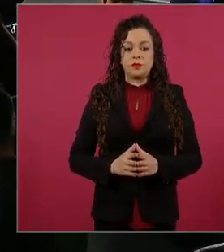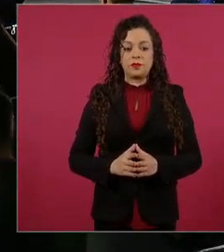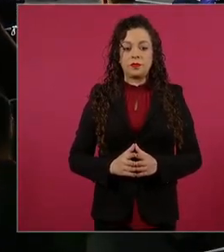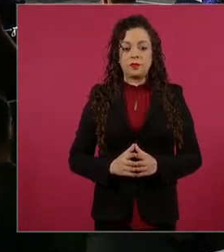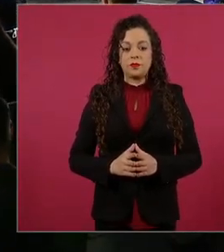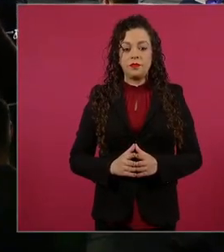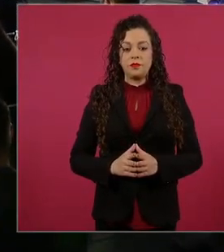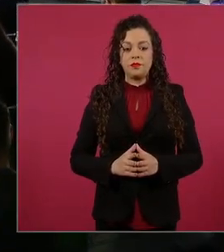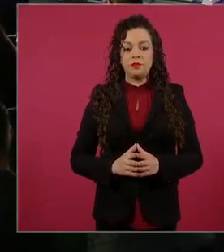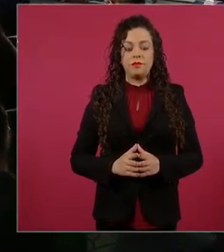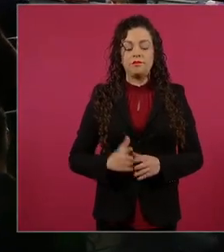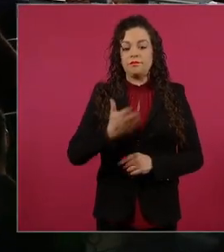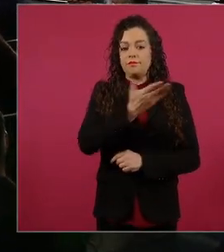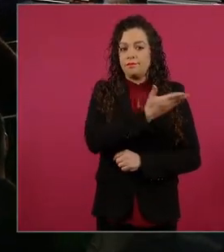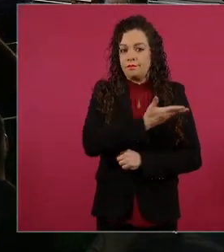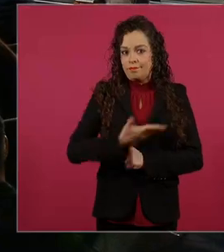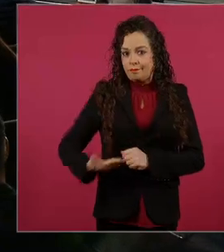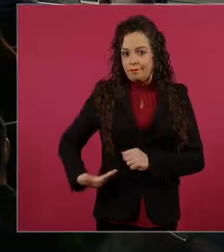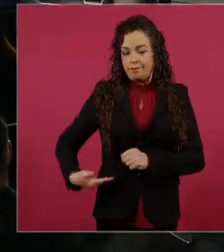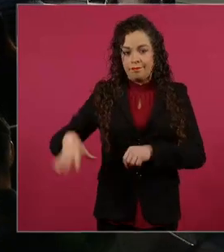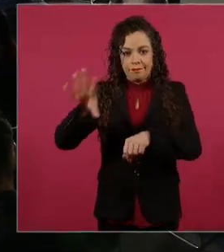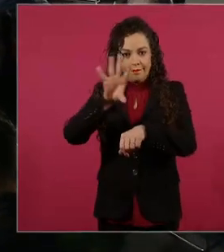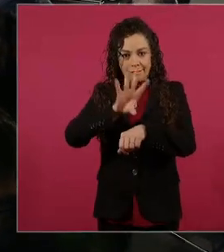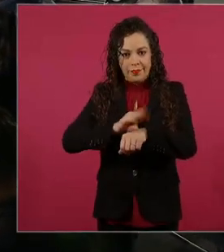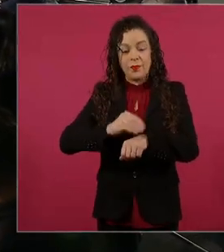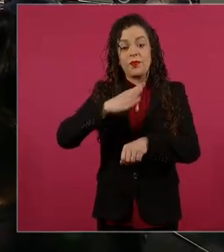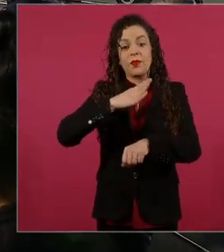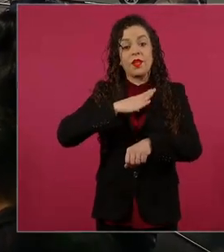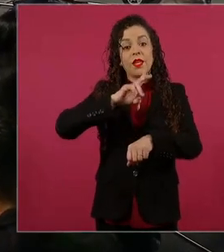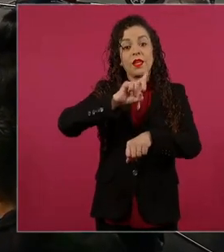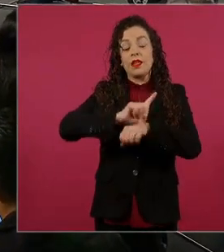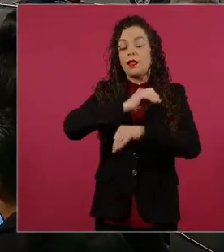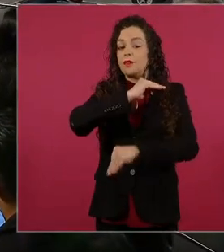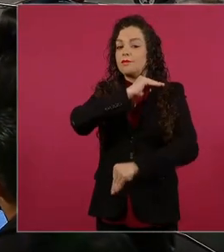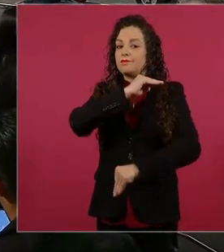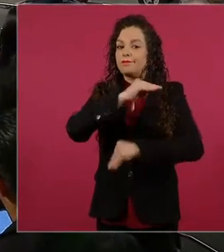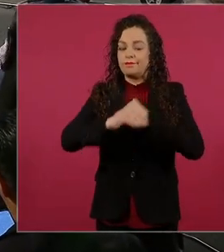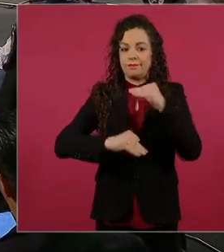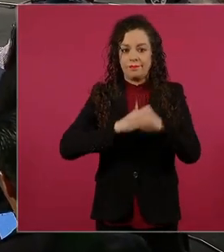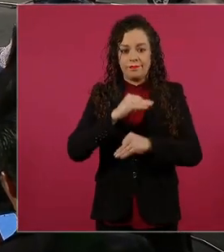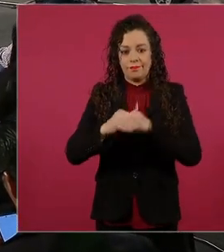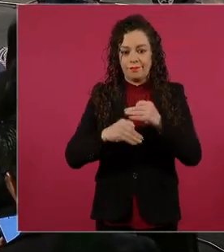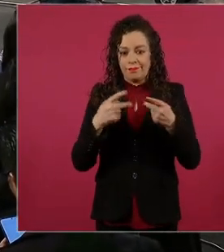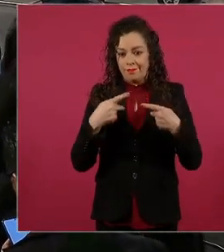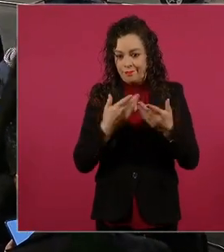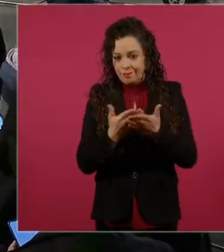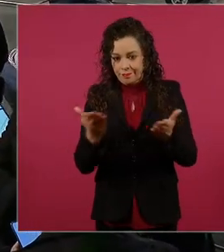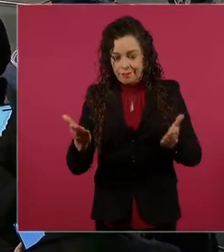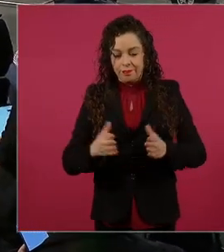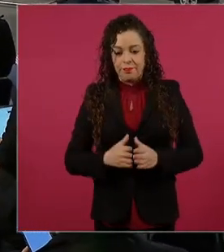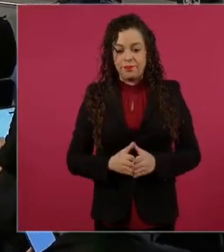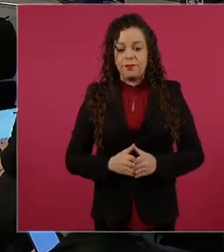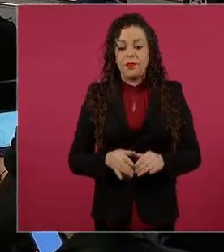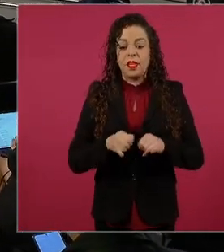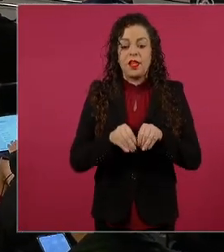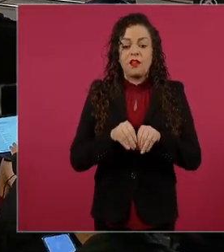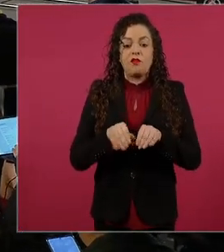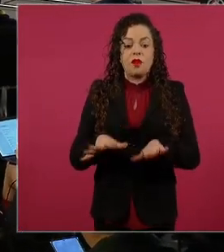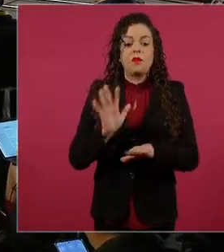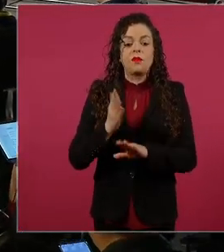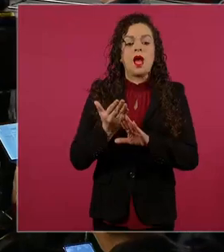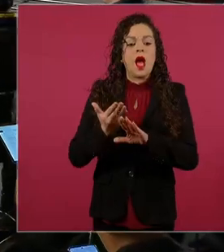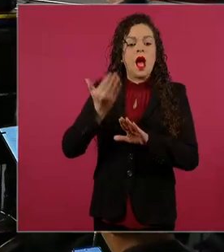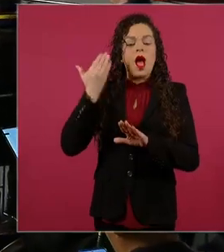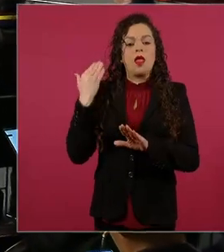Con su permiso, presidente. Muy buenos días a todas y todos. Esta información ya la habíamos